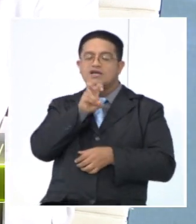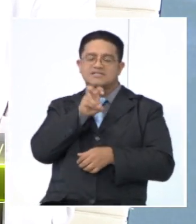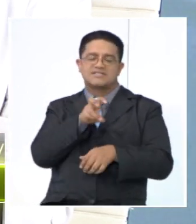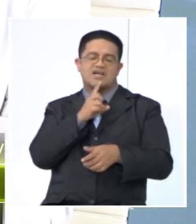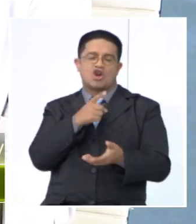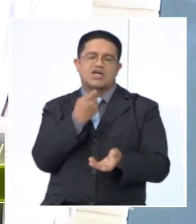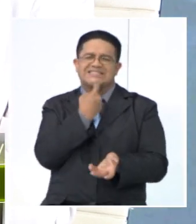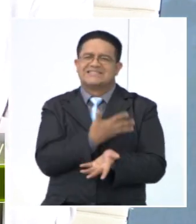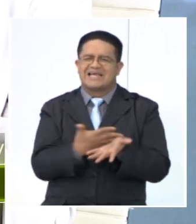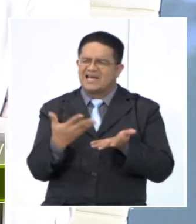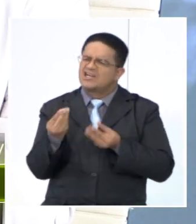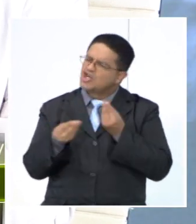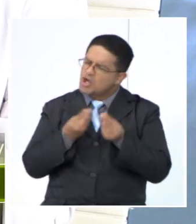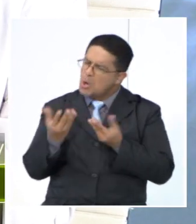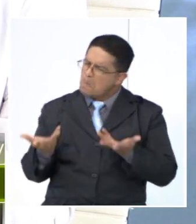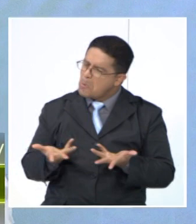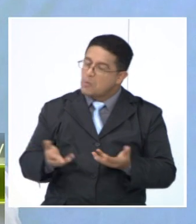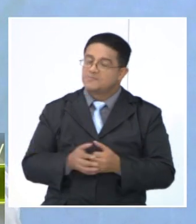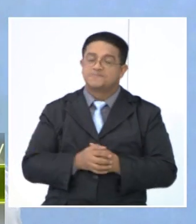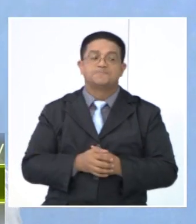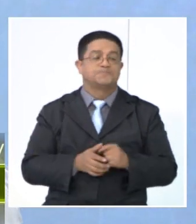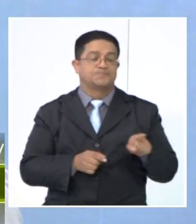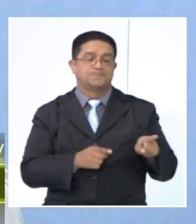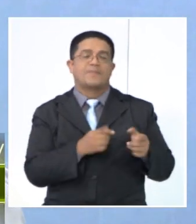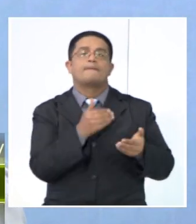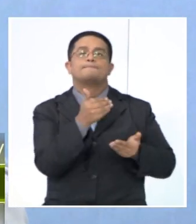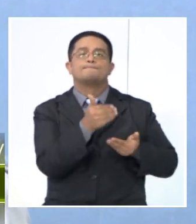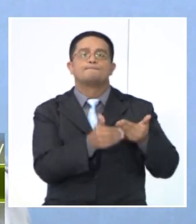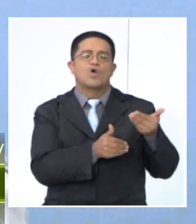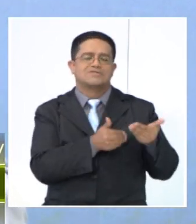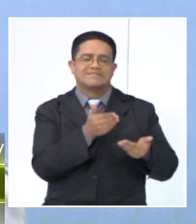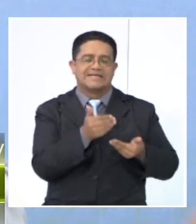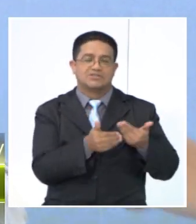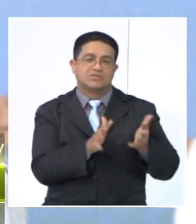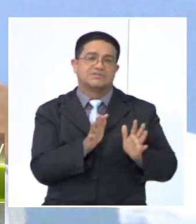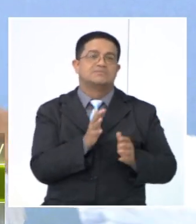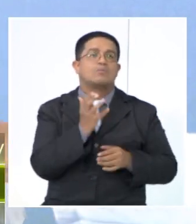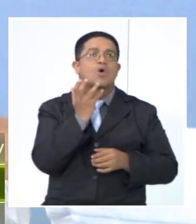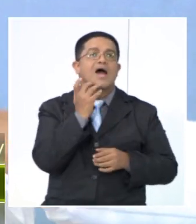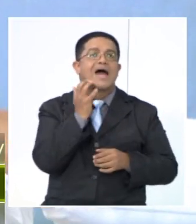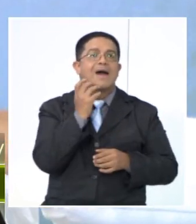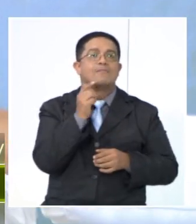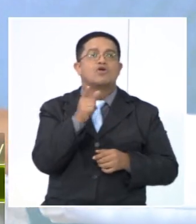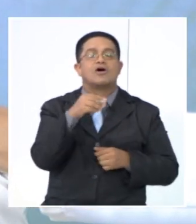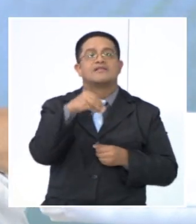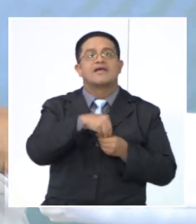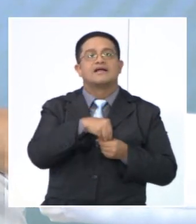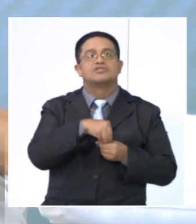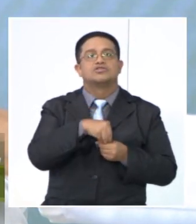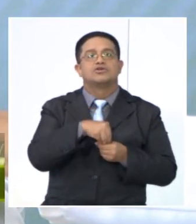ozono. ¿Cómo es este proceso? Bueno, este proceso, por ejemplo, en nuestra unidad tenemos